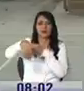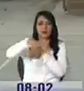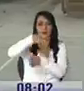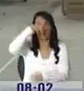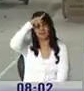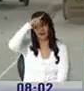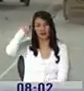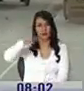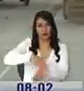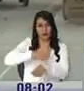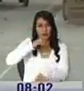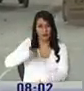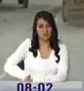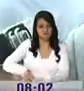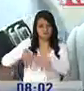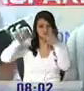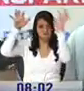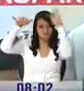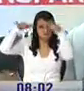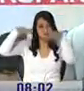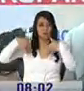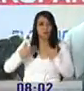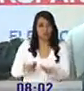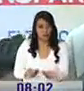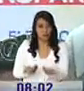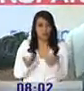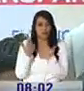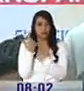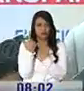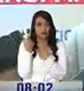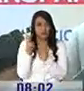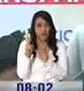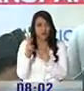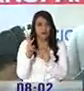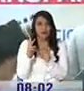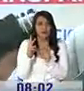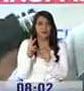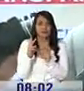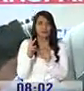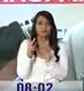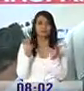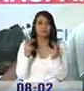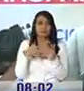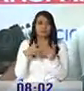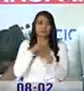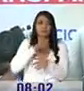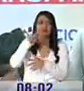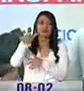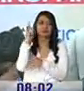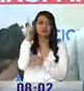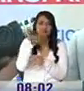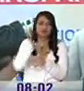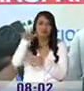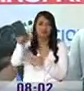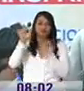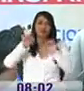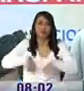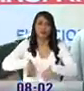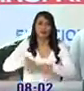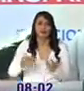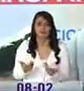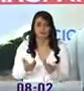afectadas por el mal clima bueno con fuerzas armadas hay el tema de transporte inclusive aéreo que pueden trasladarse Ya esos paquetes